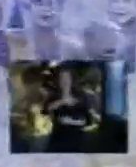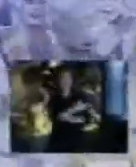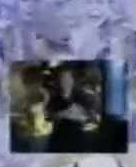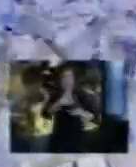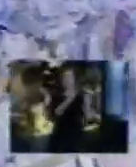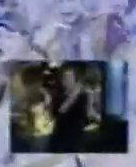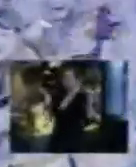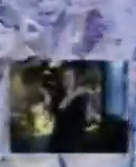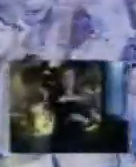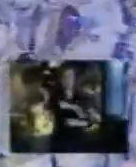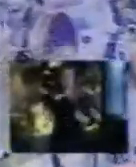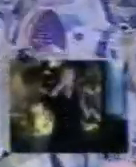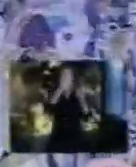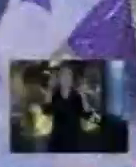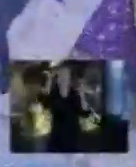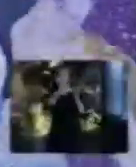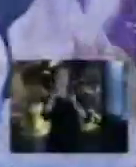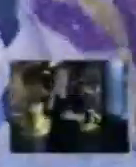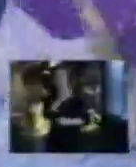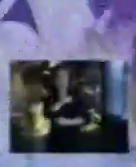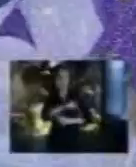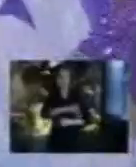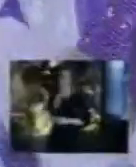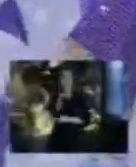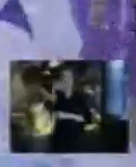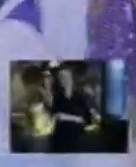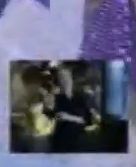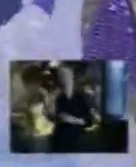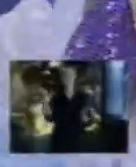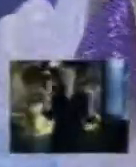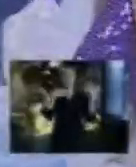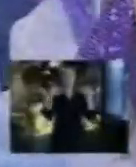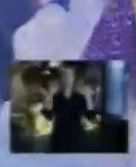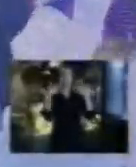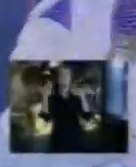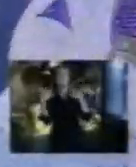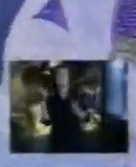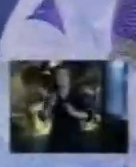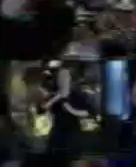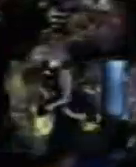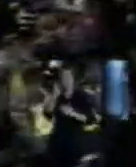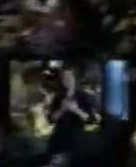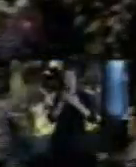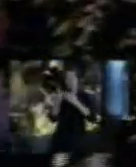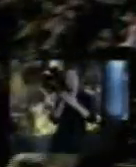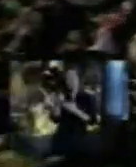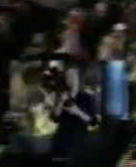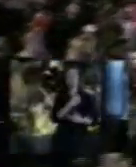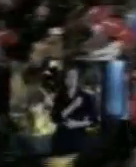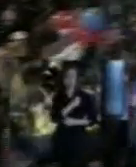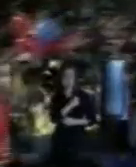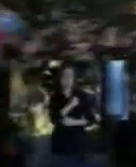Multiplica por 10,000 tus amores, que mal viento que te trae soledades y susurra tus